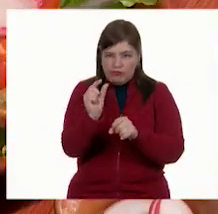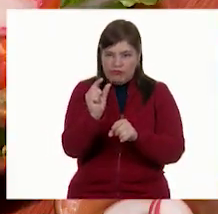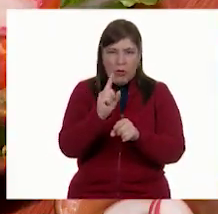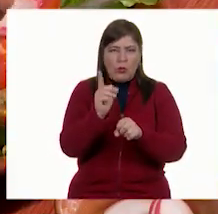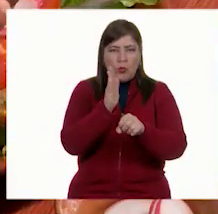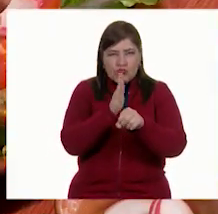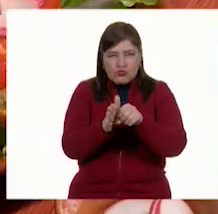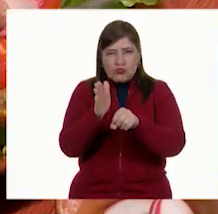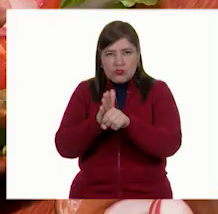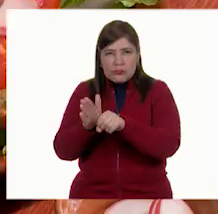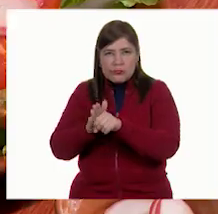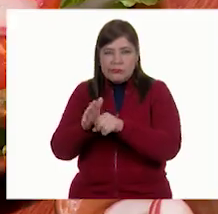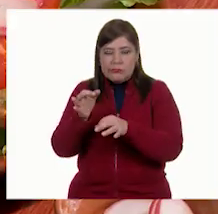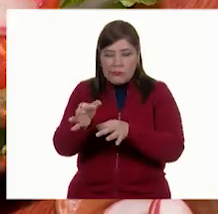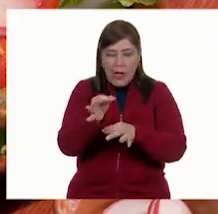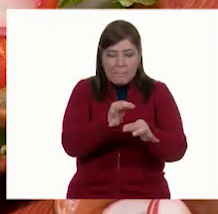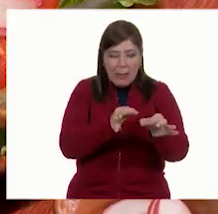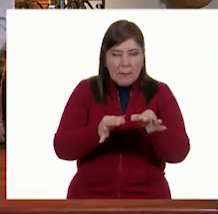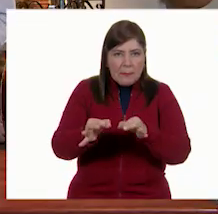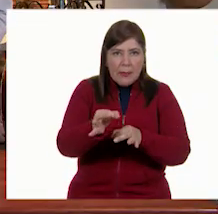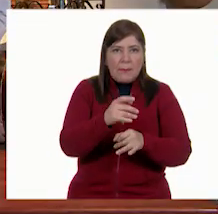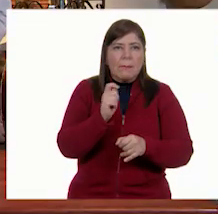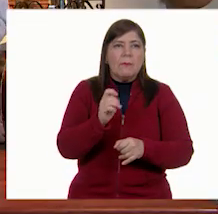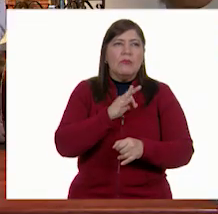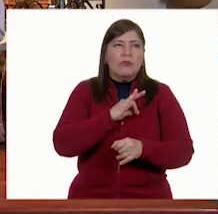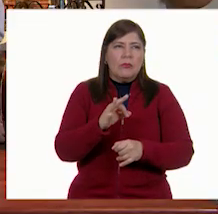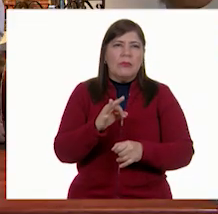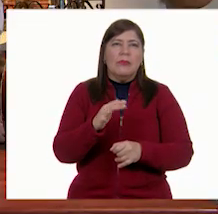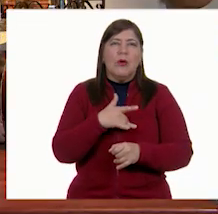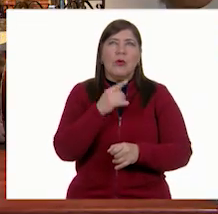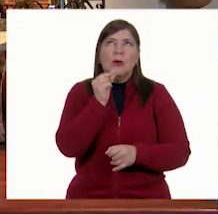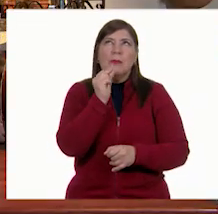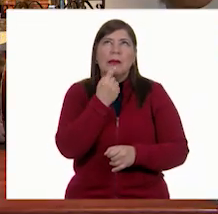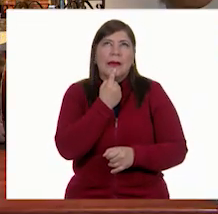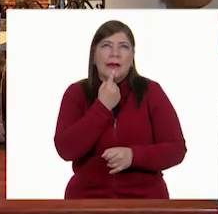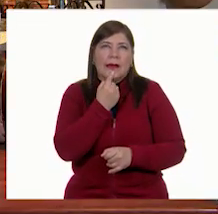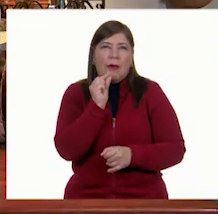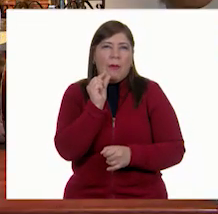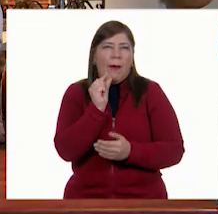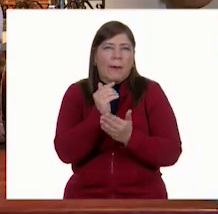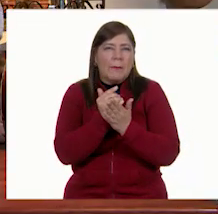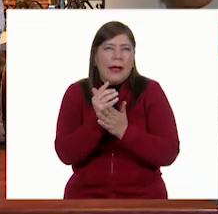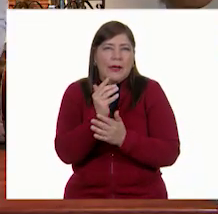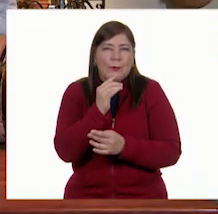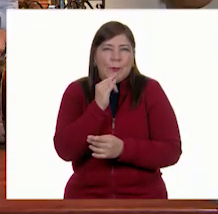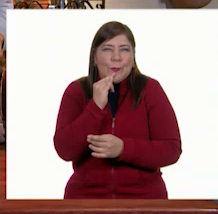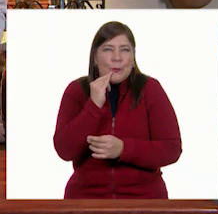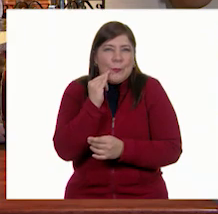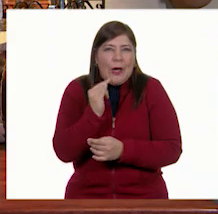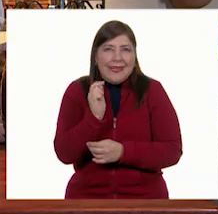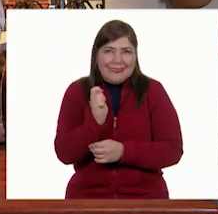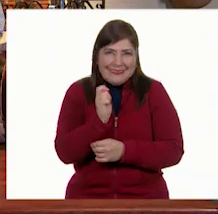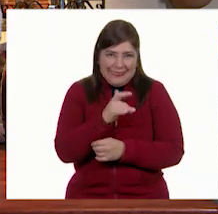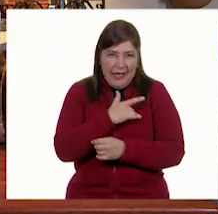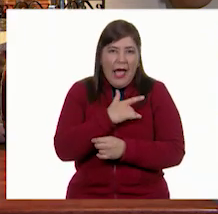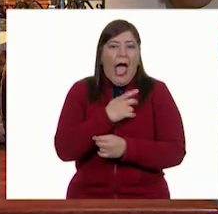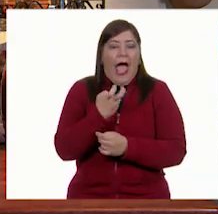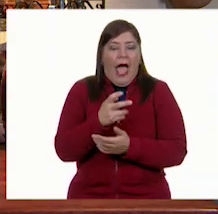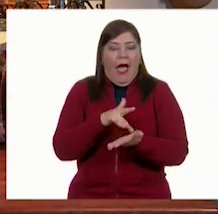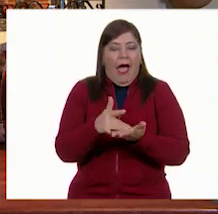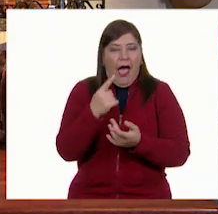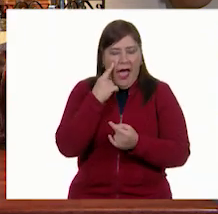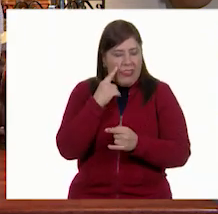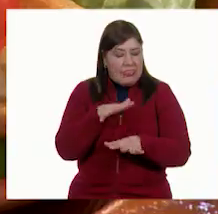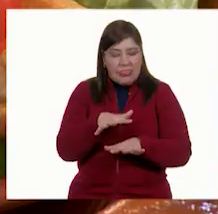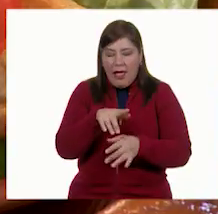que también van a aportar un ligero picante y que van a dar color